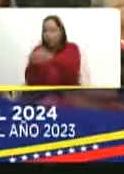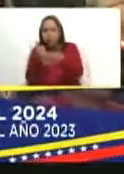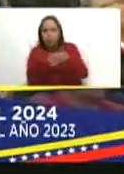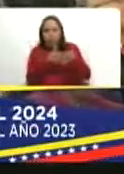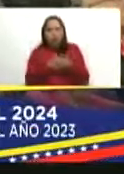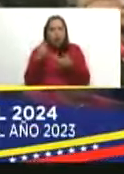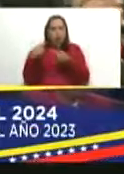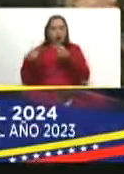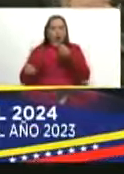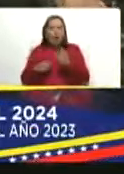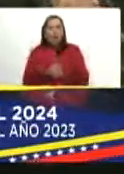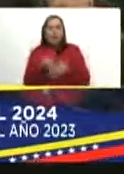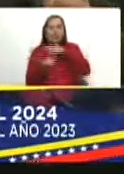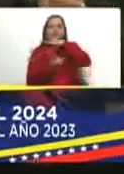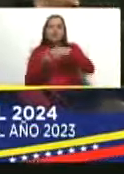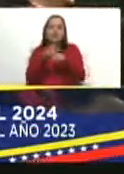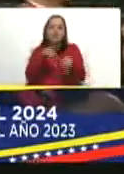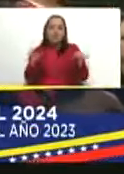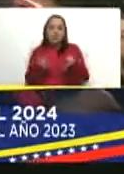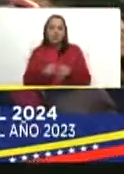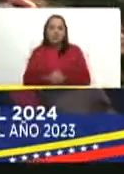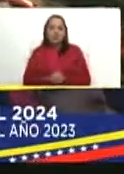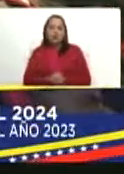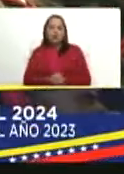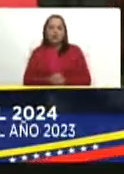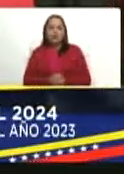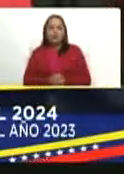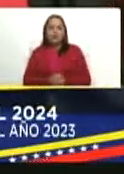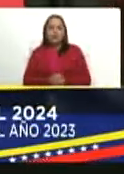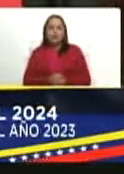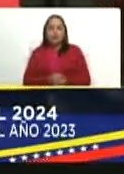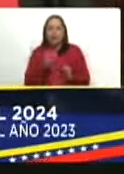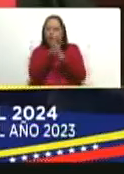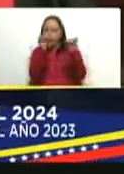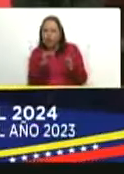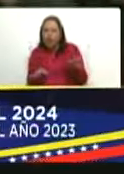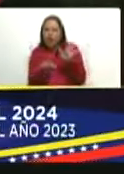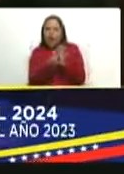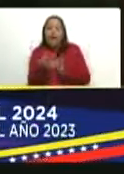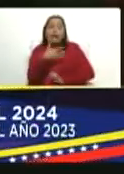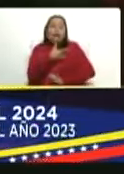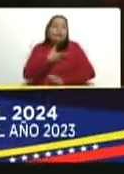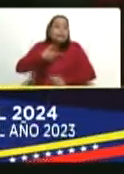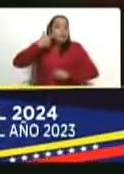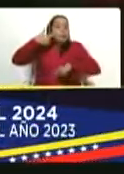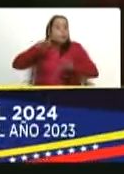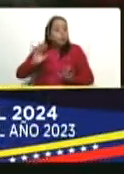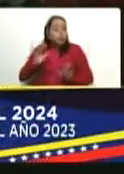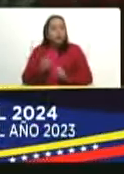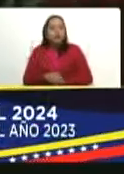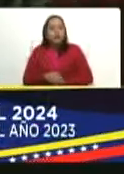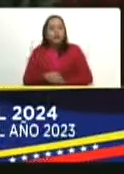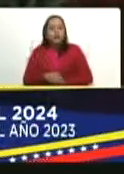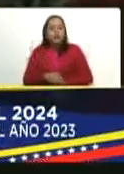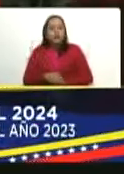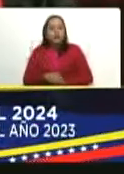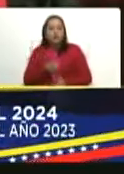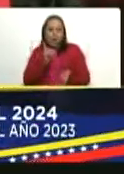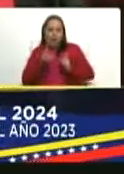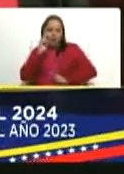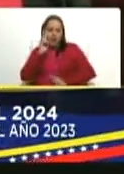poderes públicos. Este instrumento jurídico pretendía, de acuerdo con su punto de